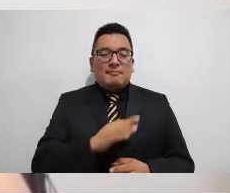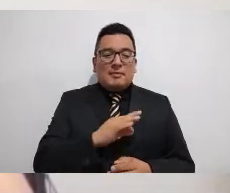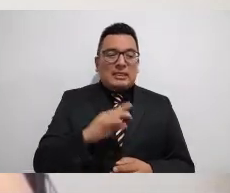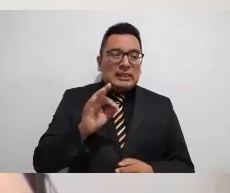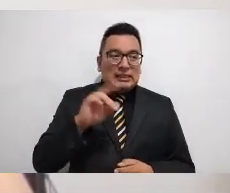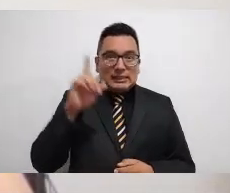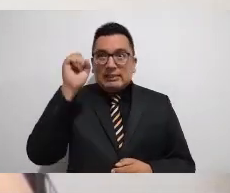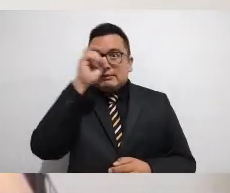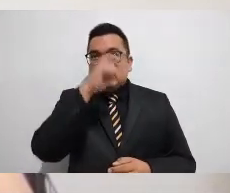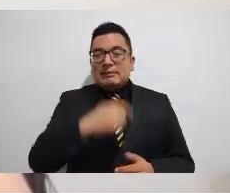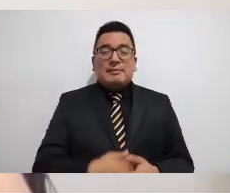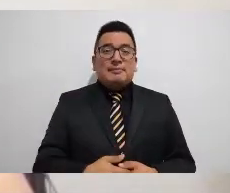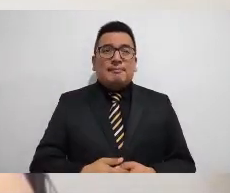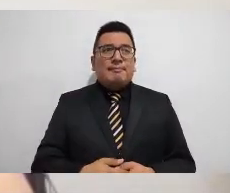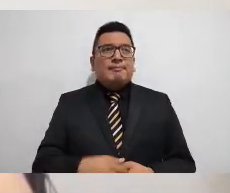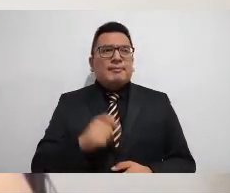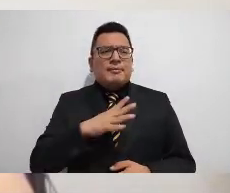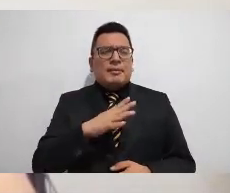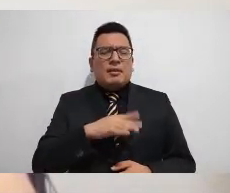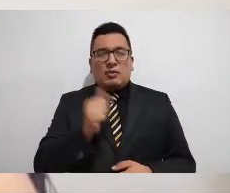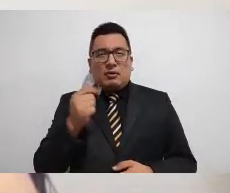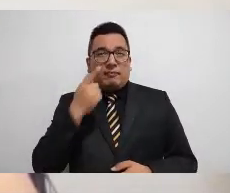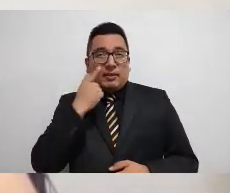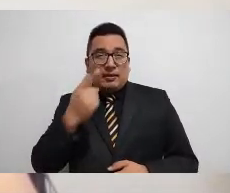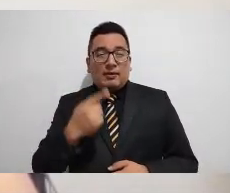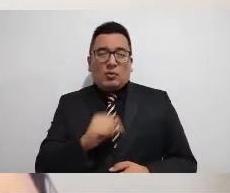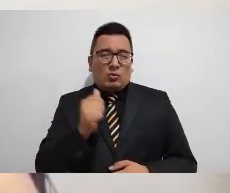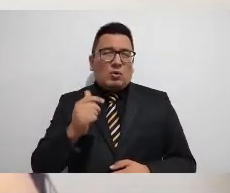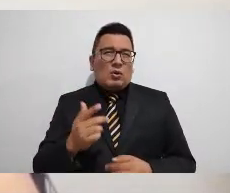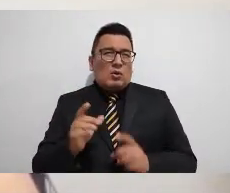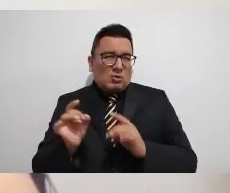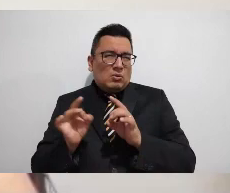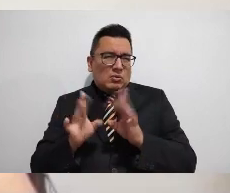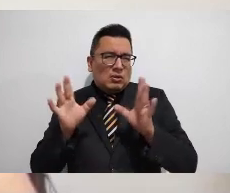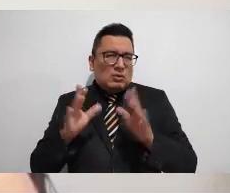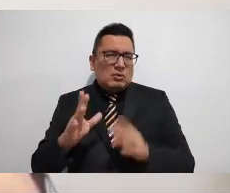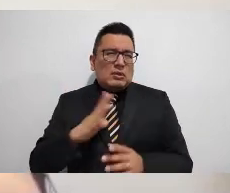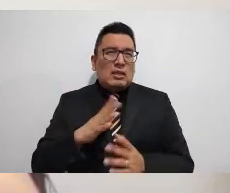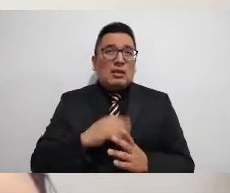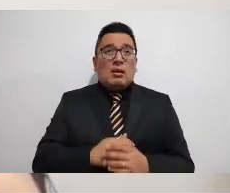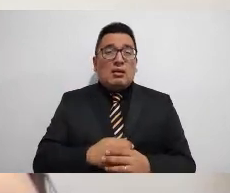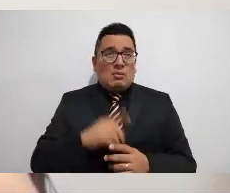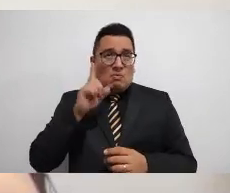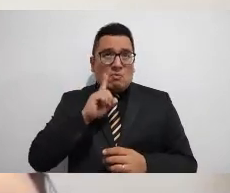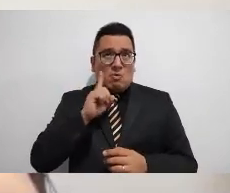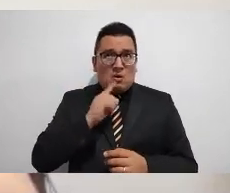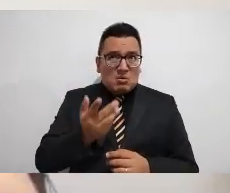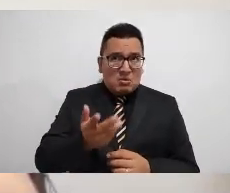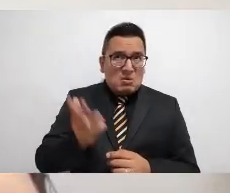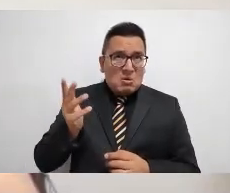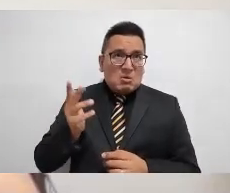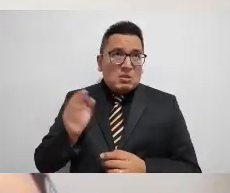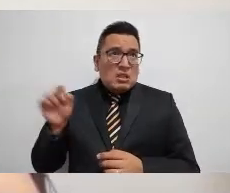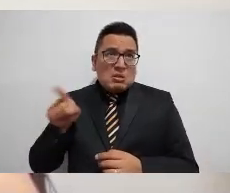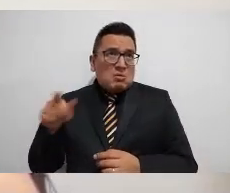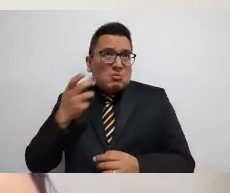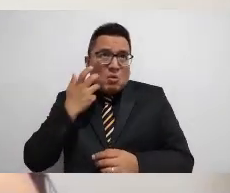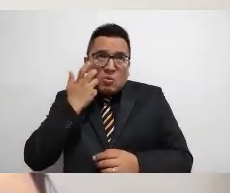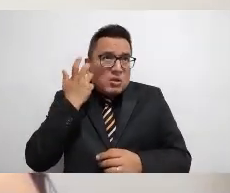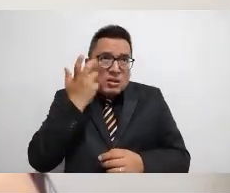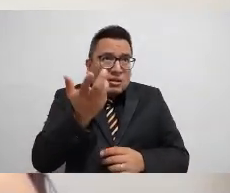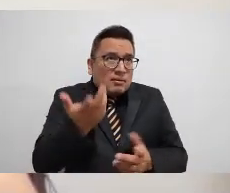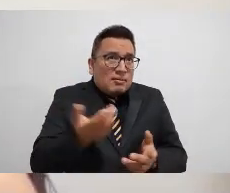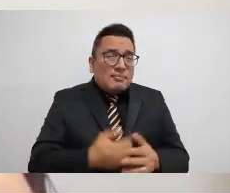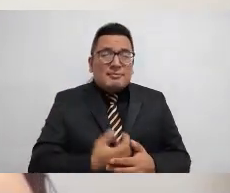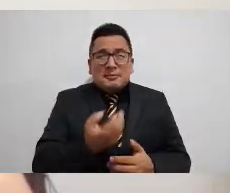pueden dificultar. Y tenemos una tercera de la que hablamos muy poco, y es que hay varias mujeres que no quieren participar. Entonces,